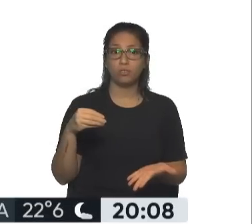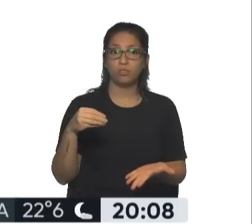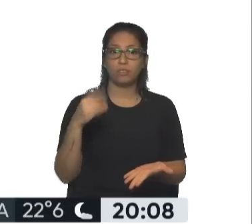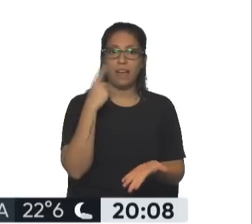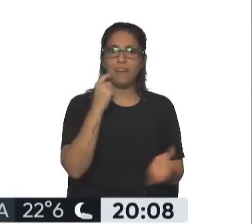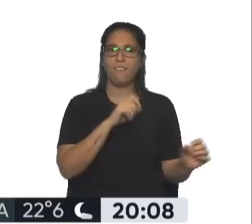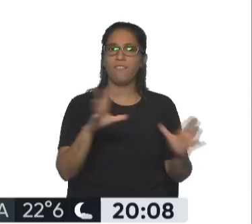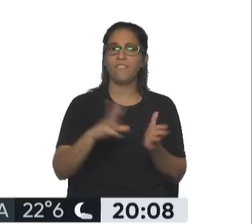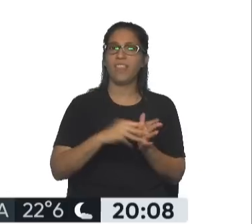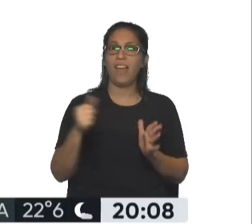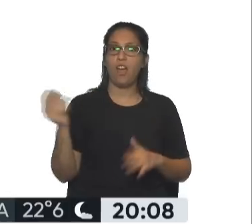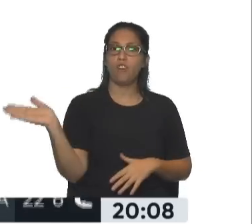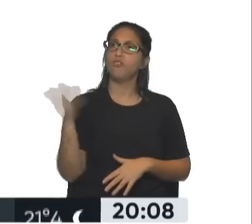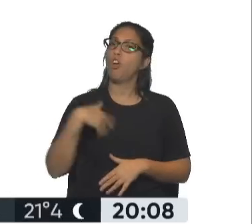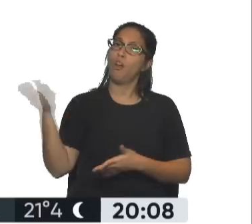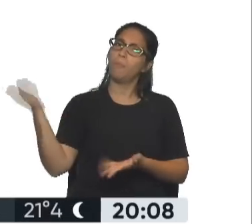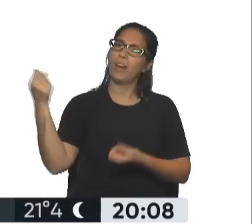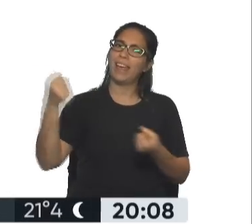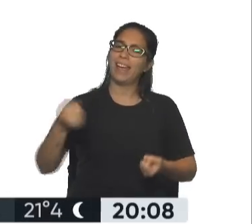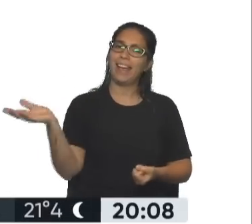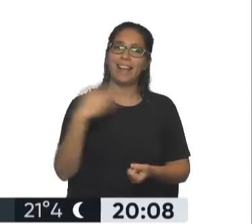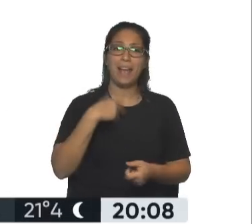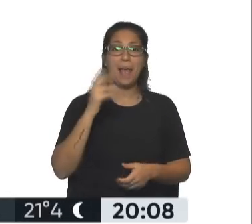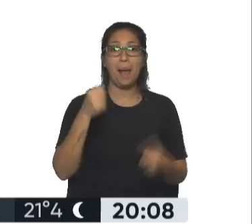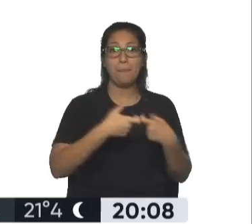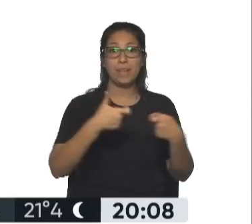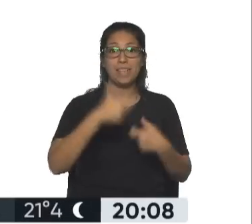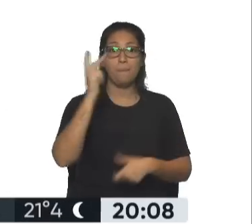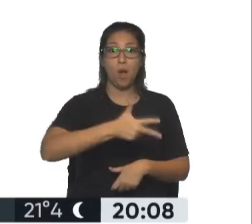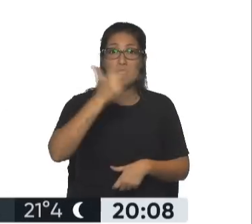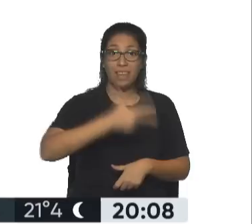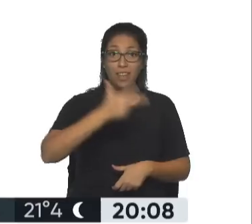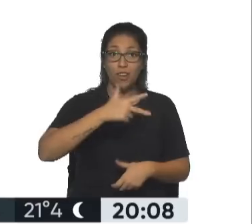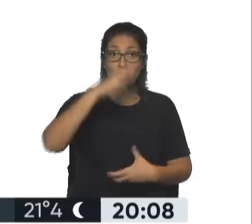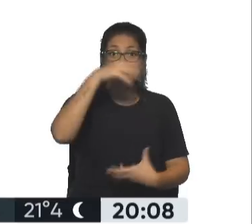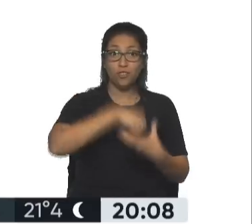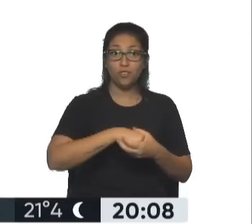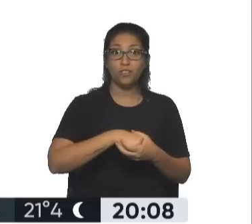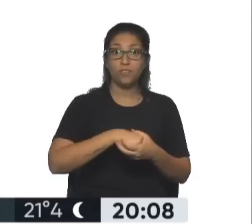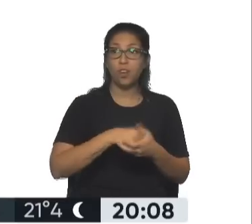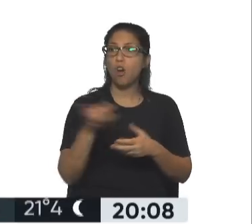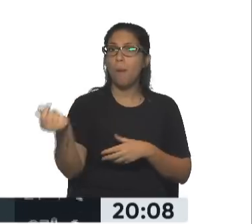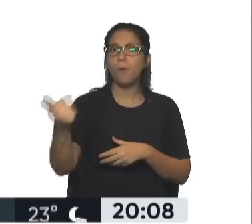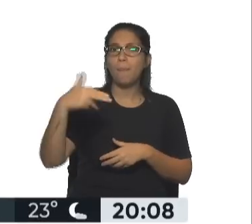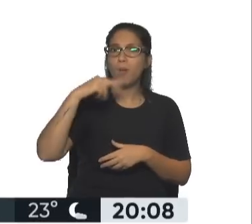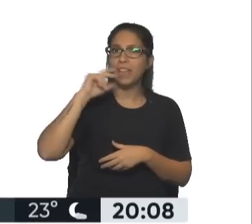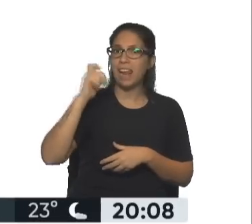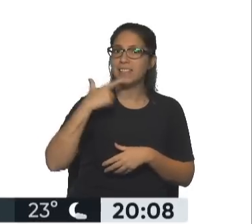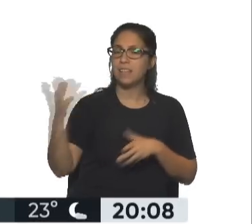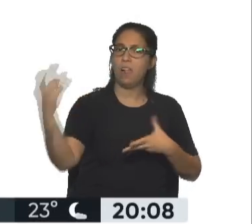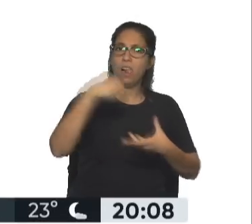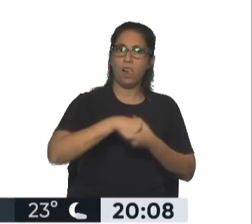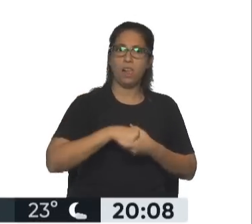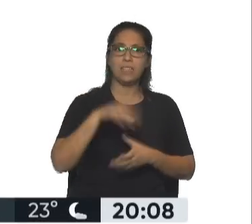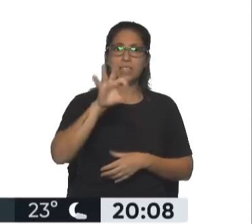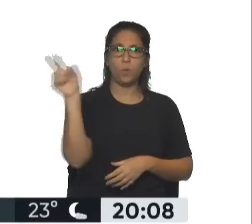fideos que llegaron todos, la empresa Molinos, después de haberle comprado la unidad a Mondelez, maneja el 50%